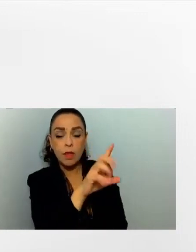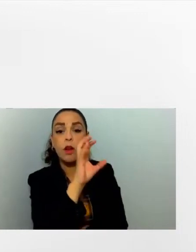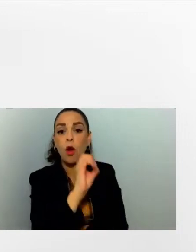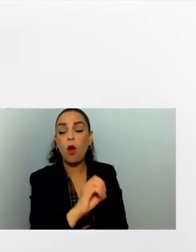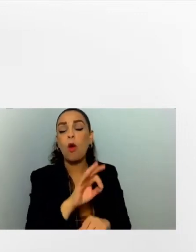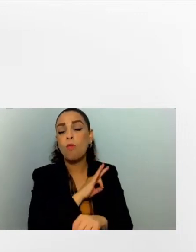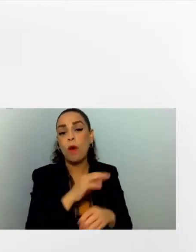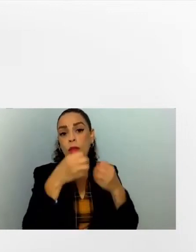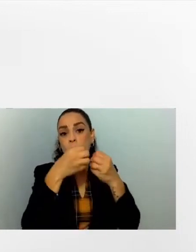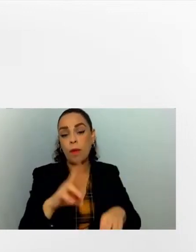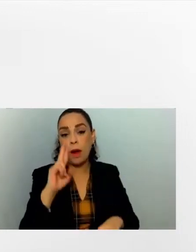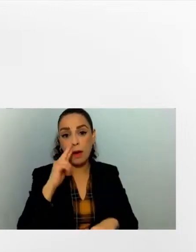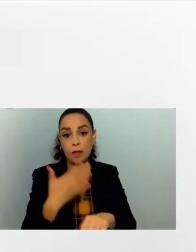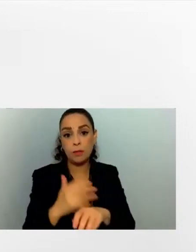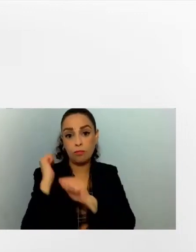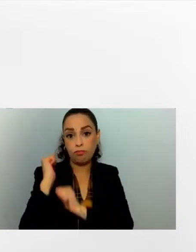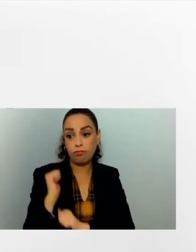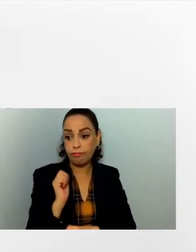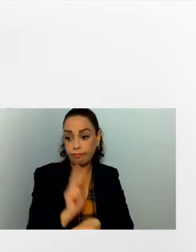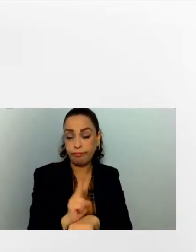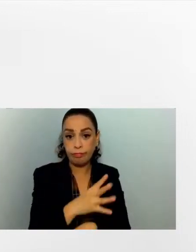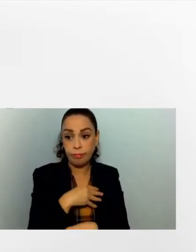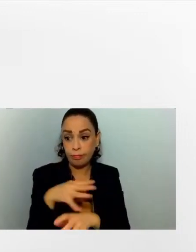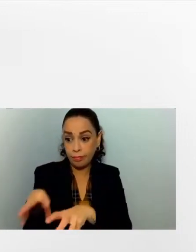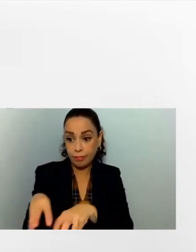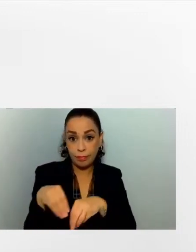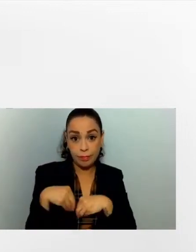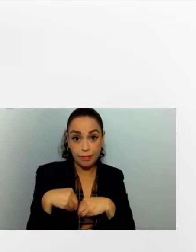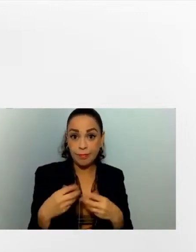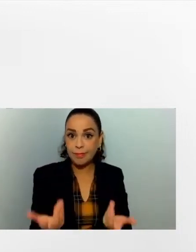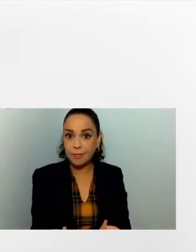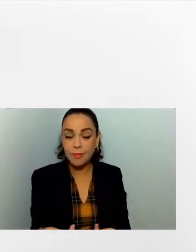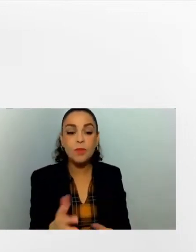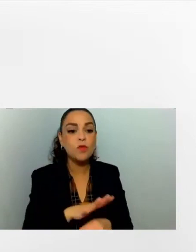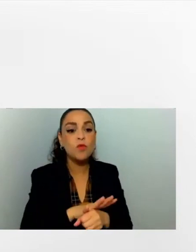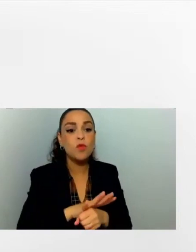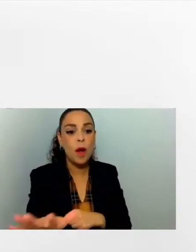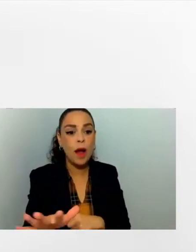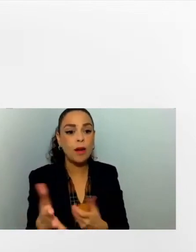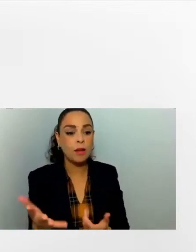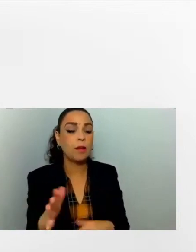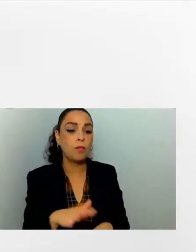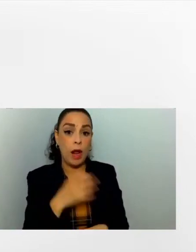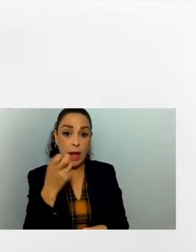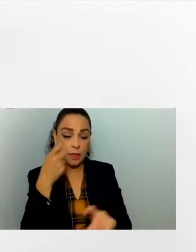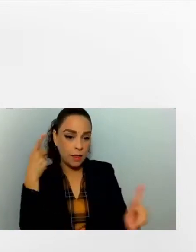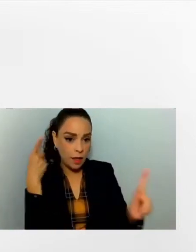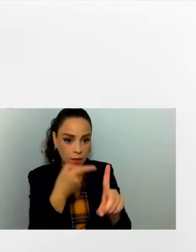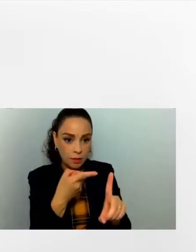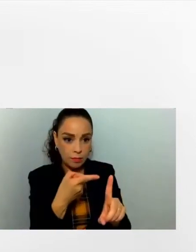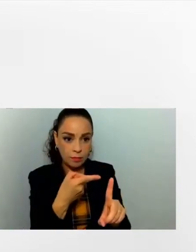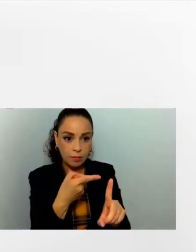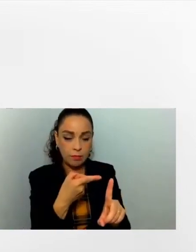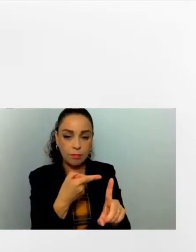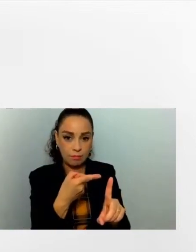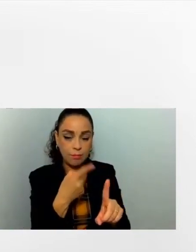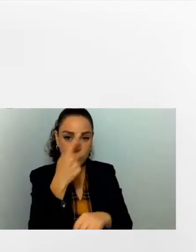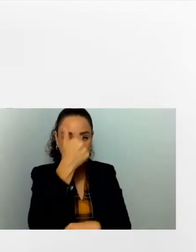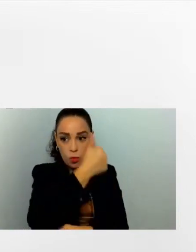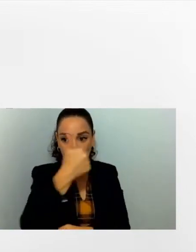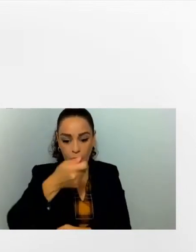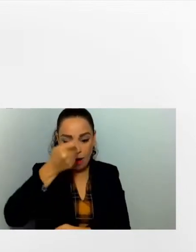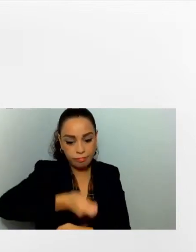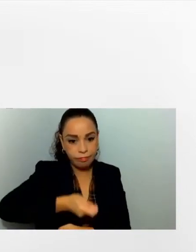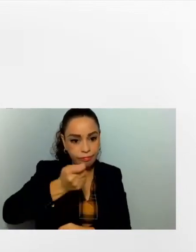bueno, cualquier caso que les haya llamado la atención, porque como lo dijimos, son como casos muy específicos en general cada sentencia.